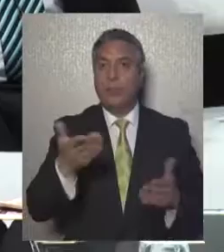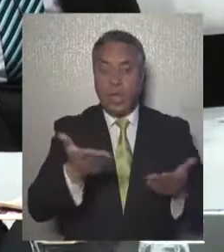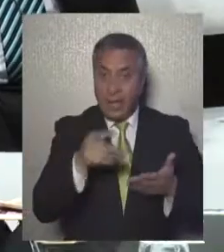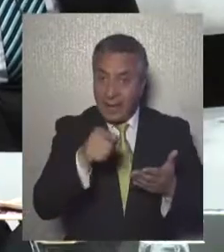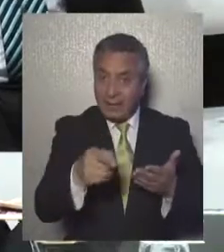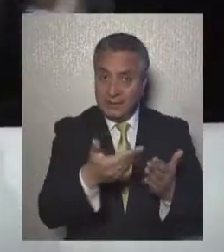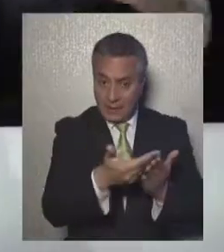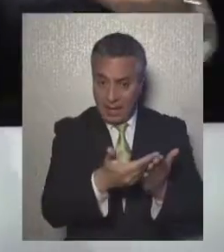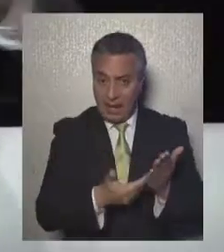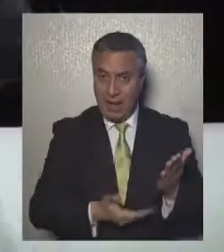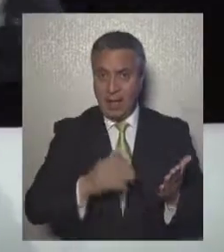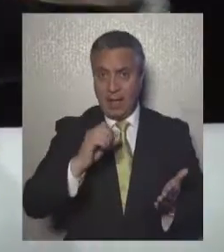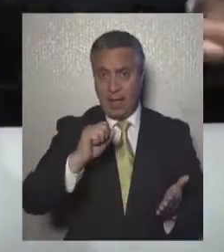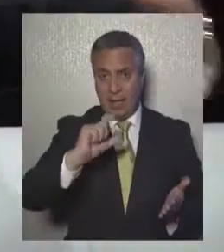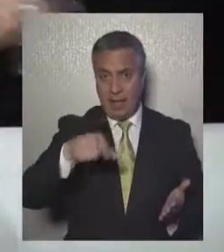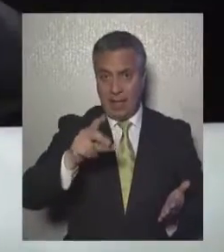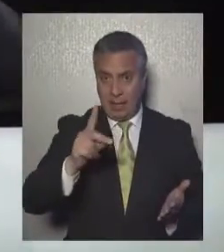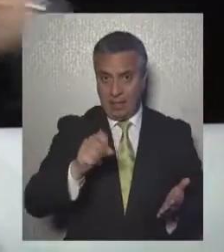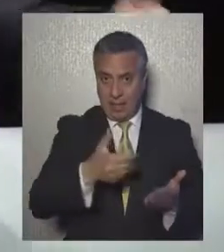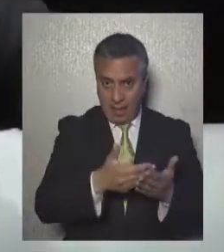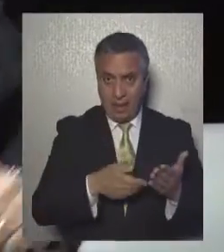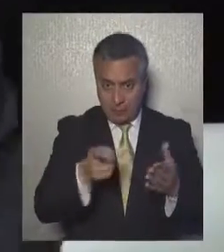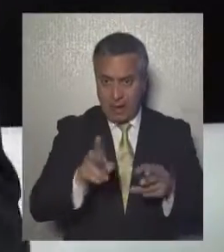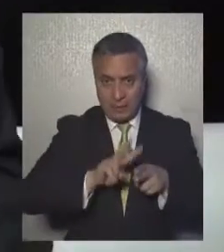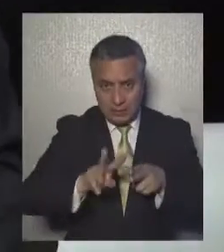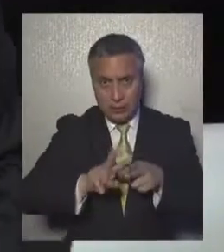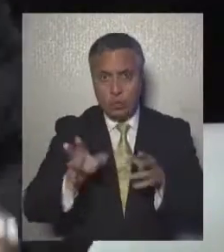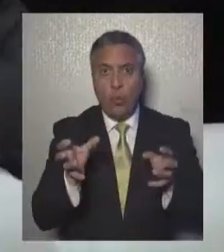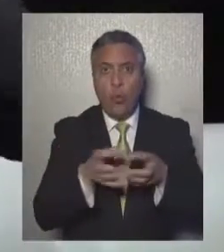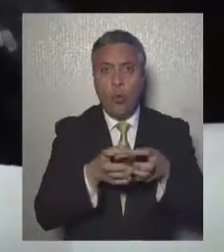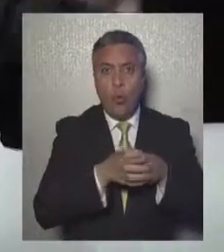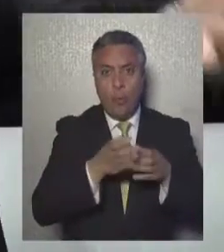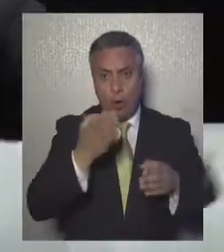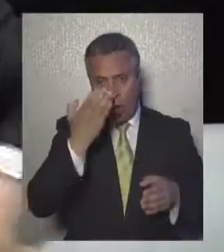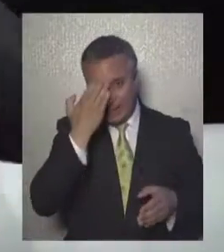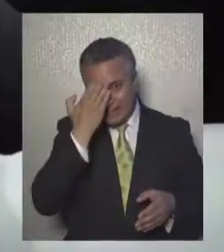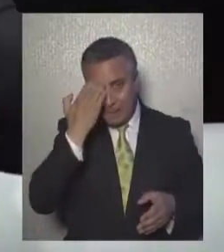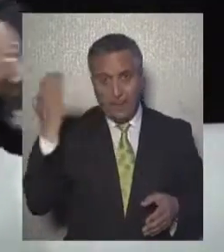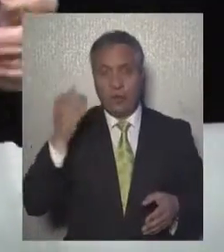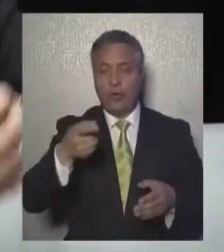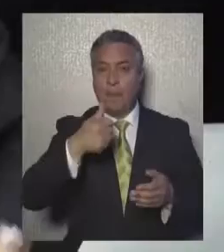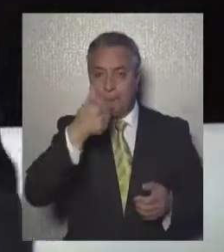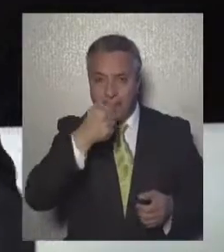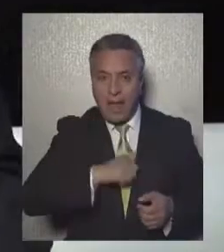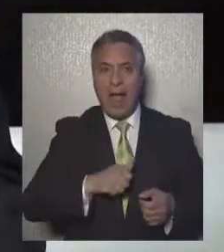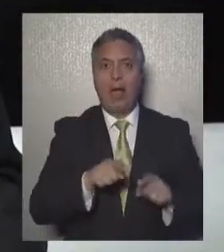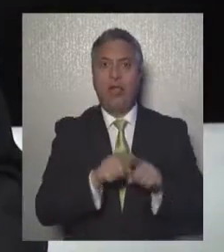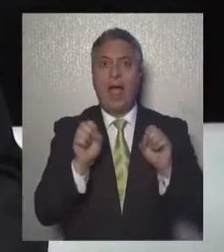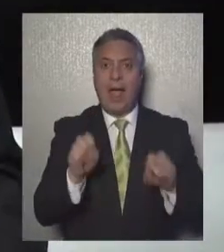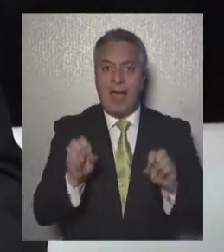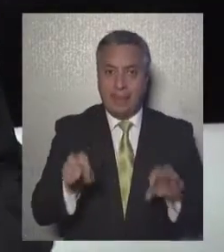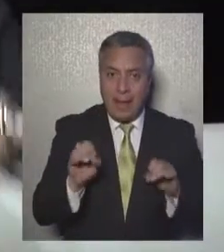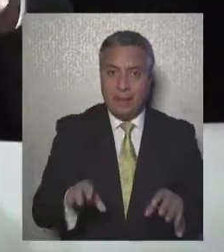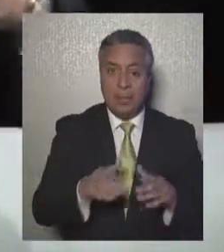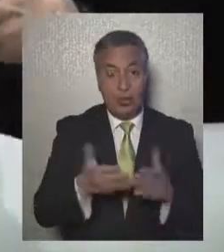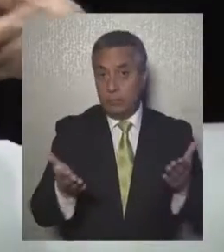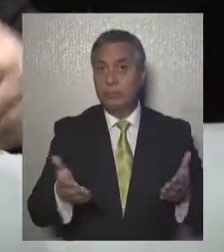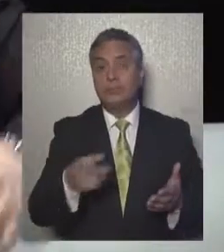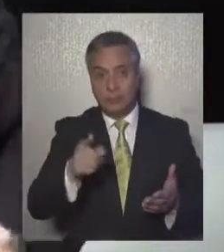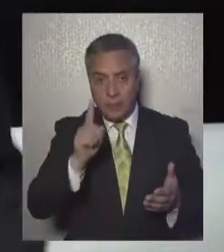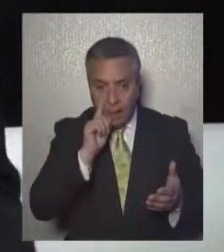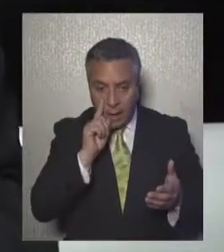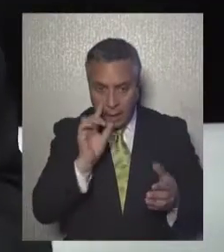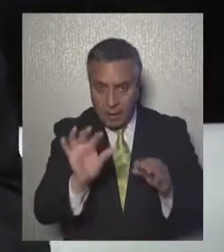agenda que se hizo con un grupo de expertos, privados, académicos, etcétera, identifica